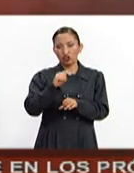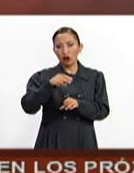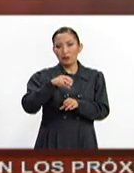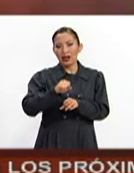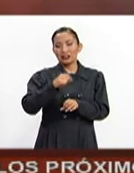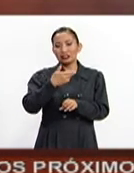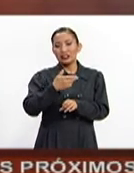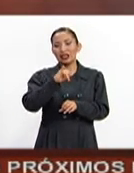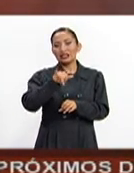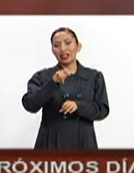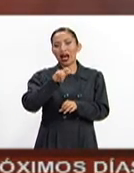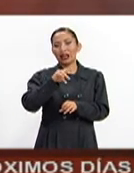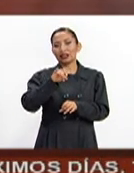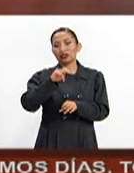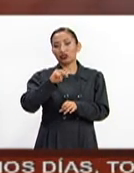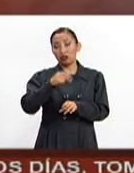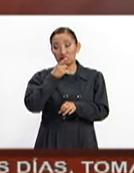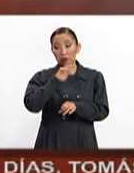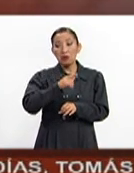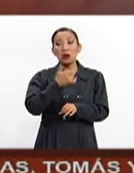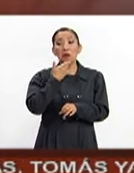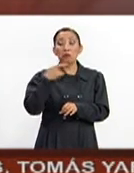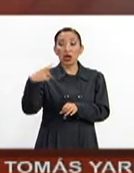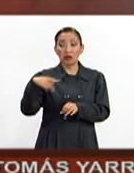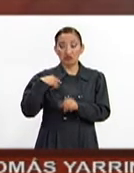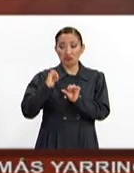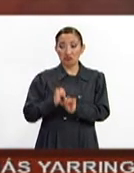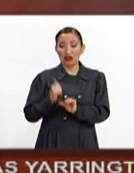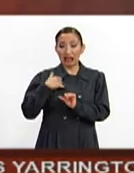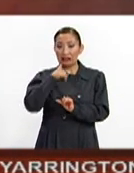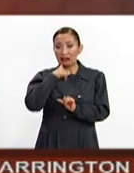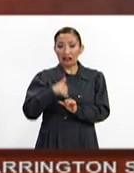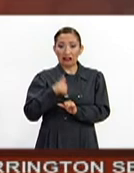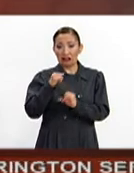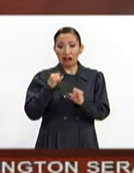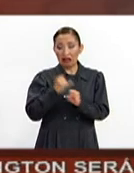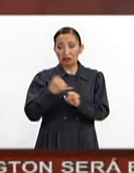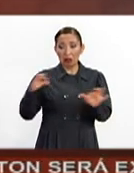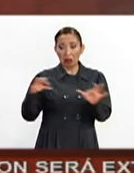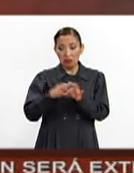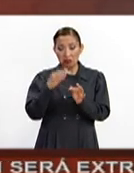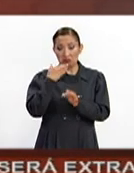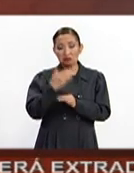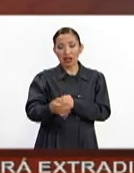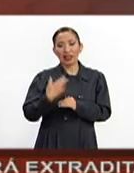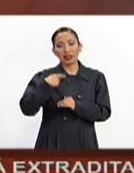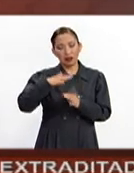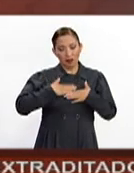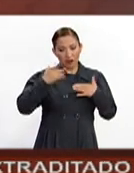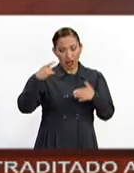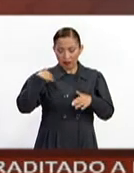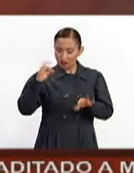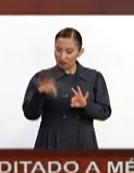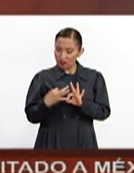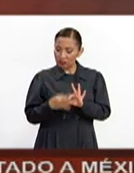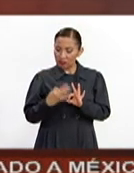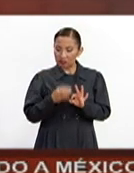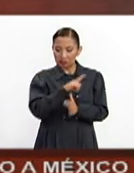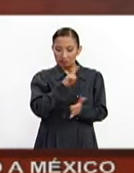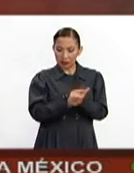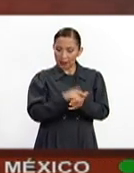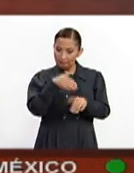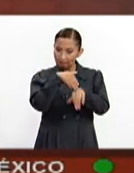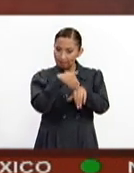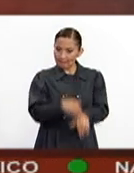y reconoció la labor de la PGR en colaboración con las autoridades internacionales. Confió en que se aplique puntualmente